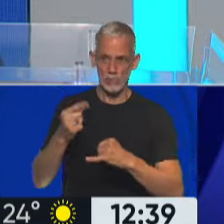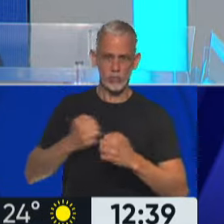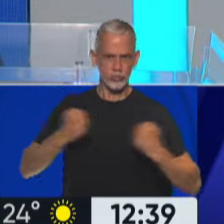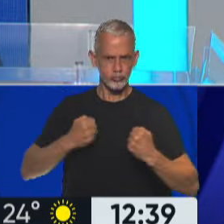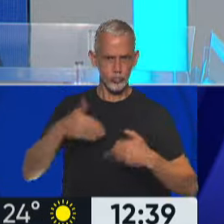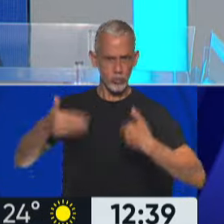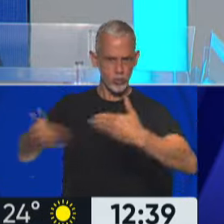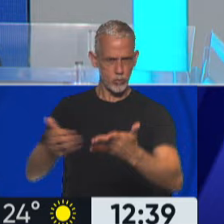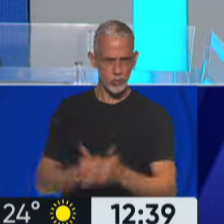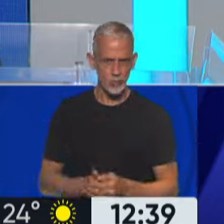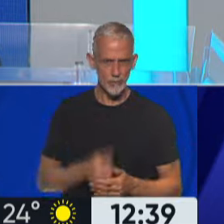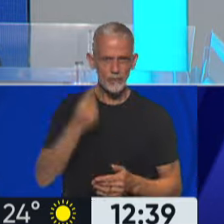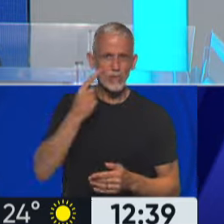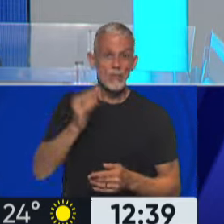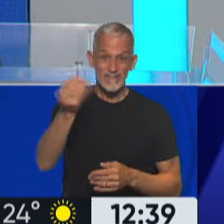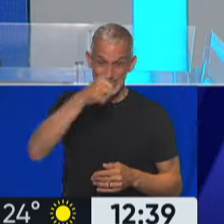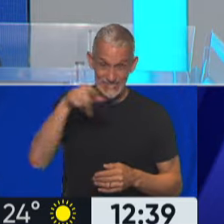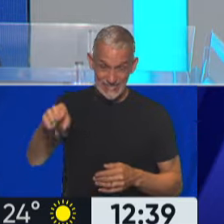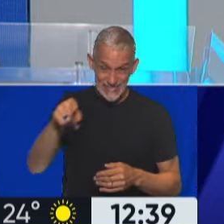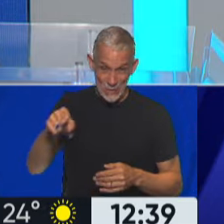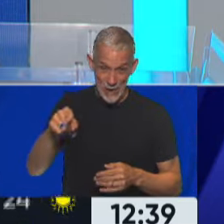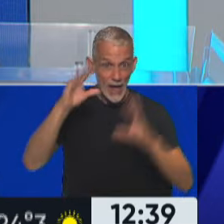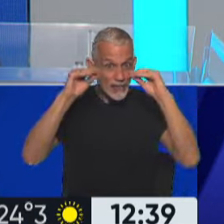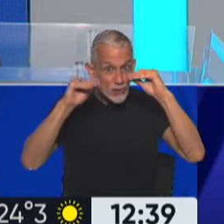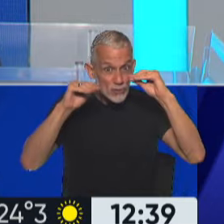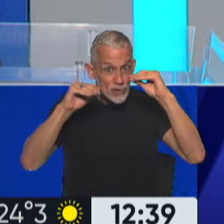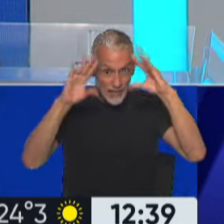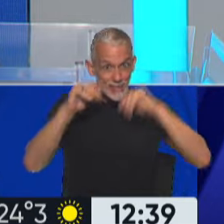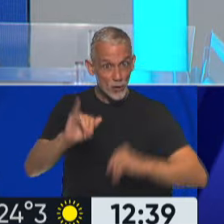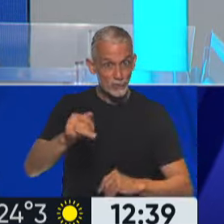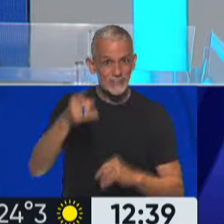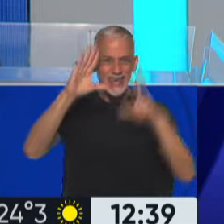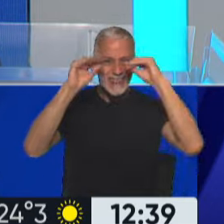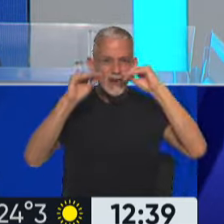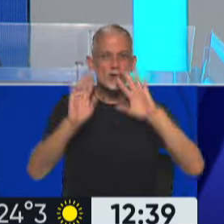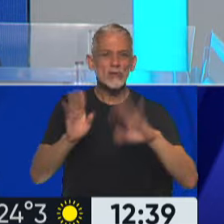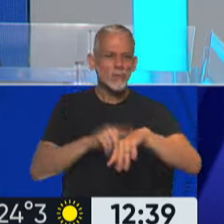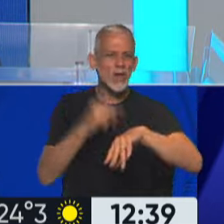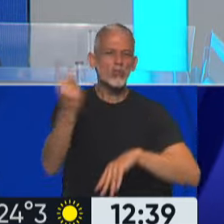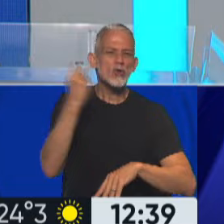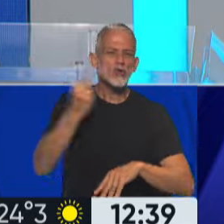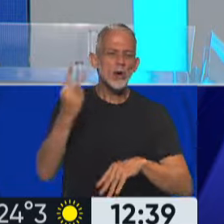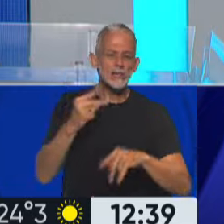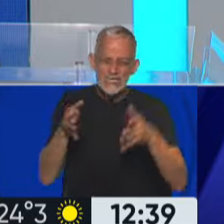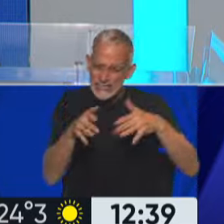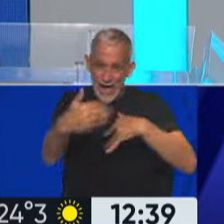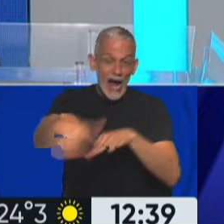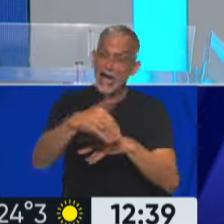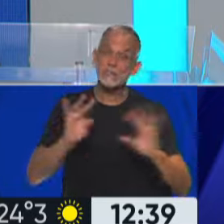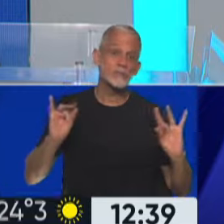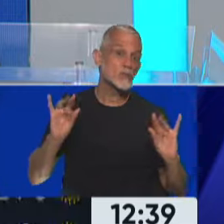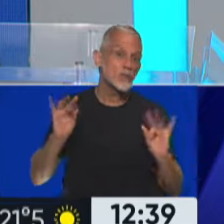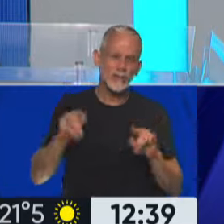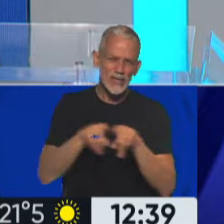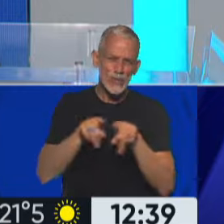viene un atención que el próximo fin de semana no va noche de noche una nocturna de noche nocturna dos dos horas en un callejero que es dificilísimo